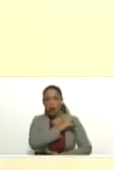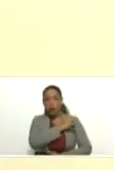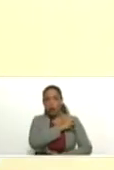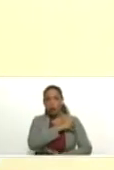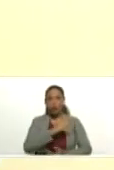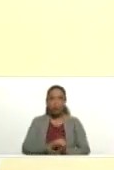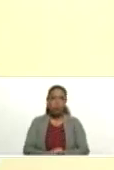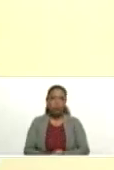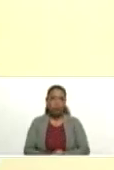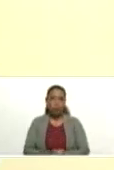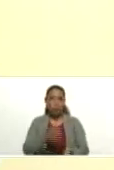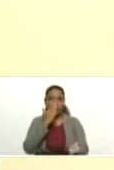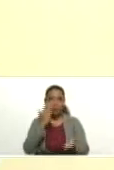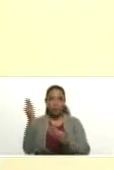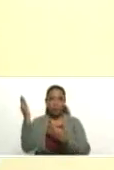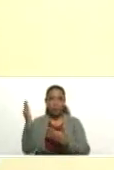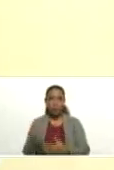Adelante, Barinas.